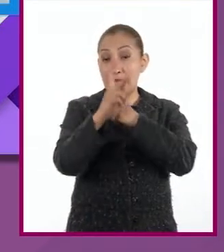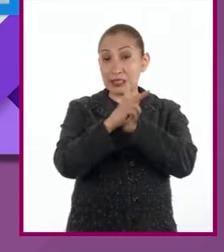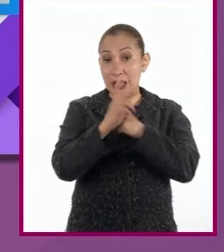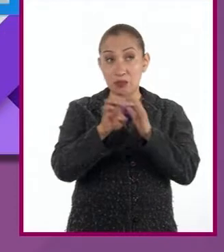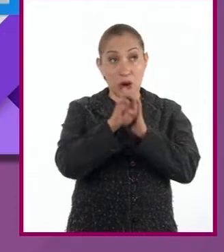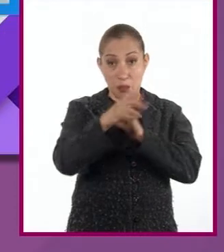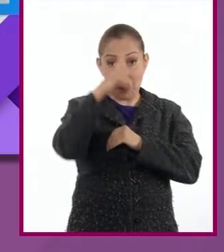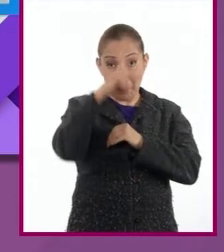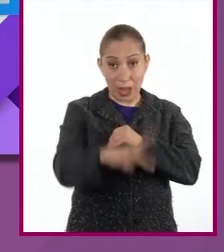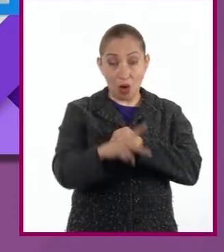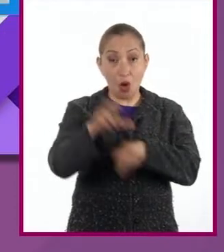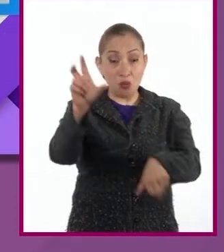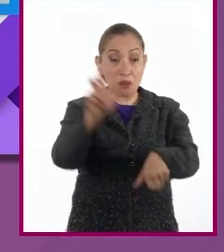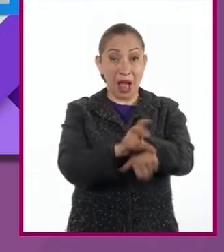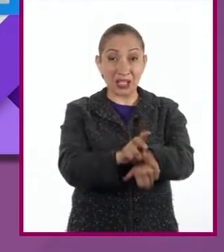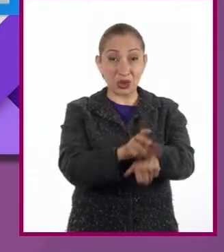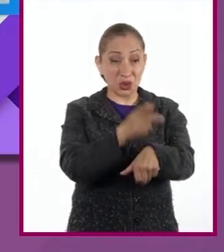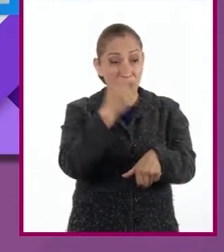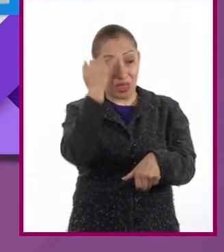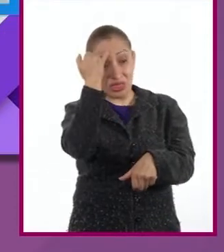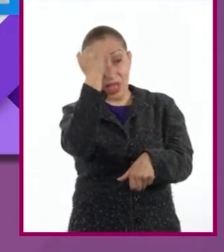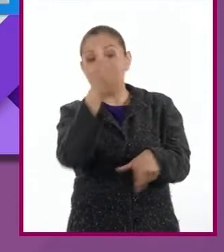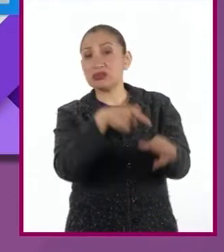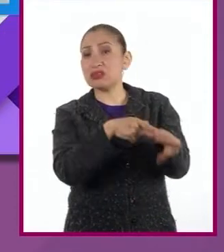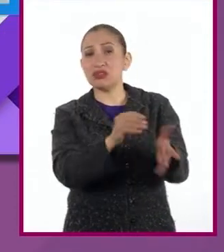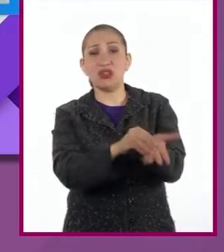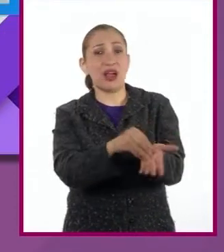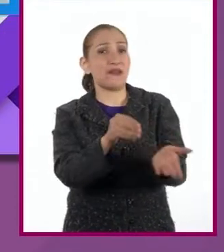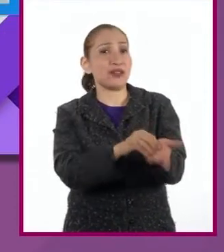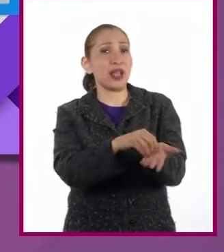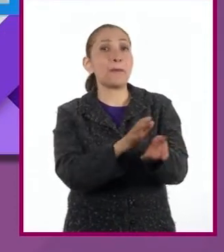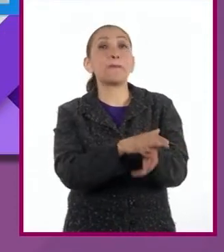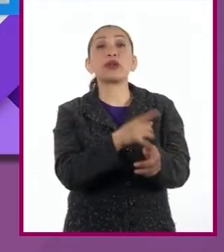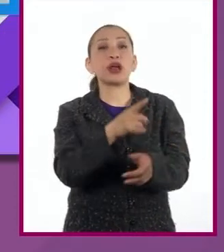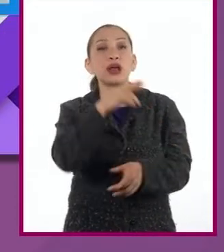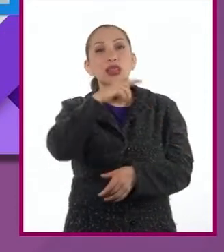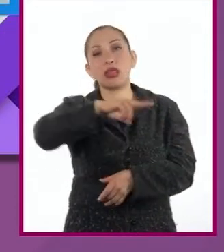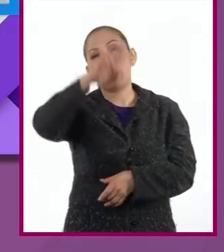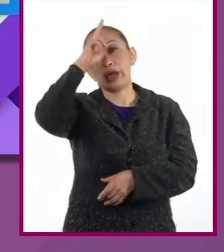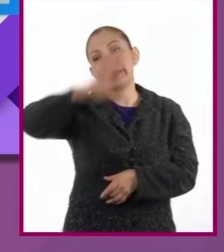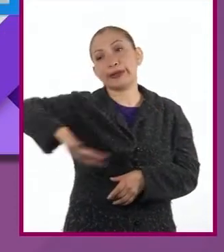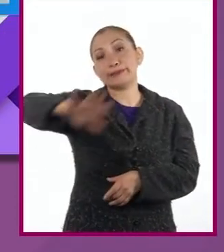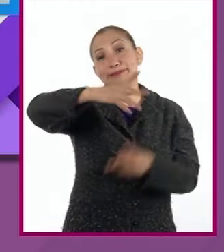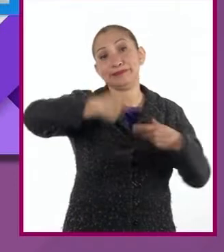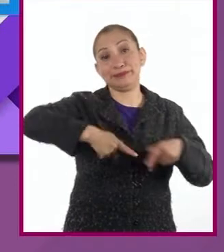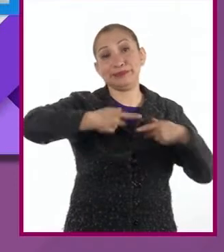nuestro, el machismo sigue estando presente por la ignorancia de la sociedad.